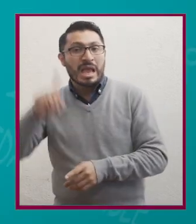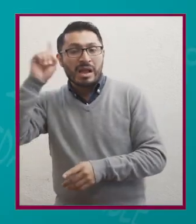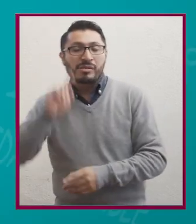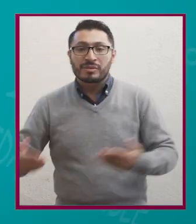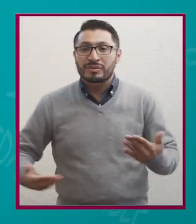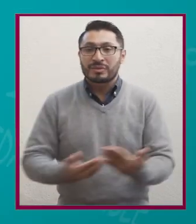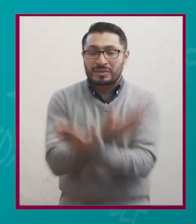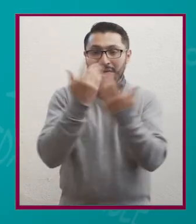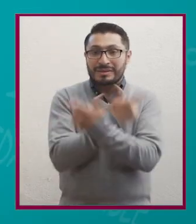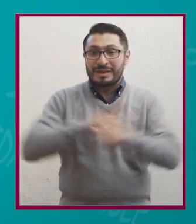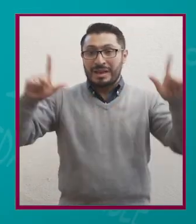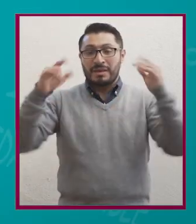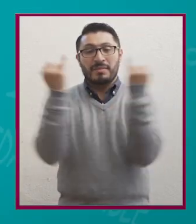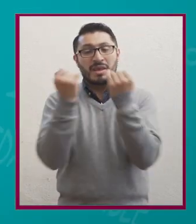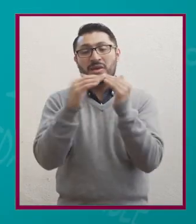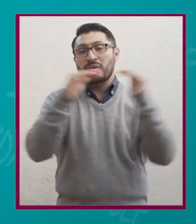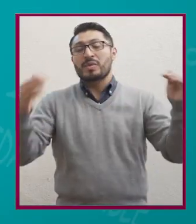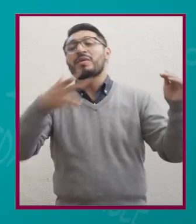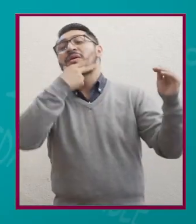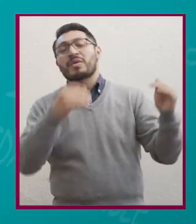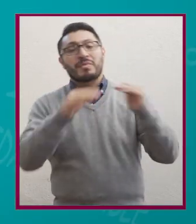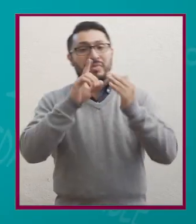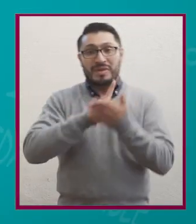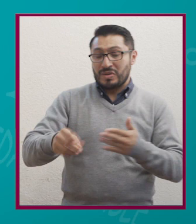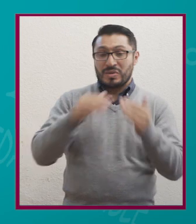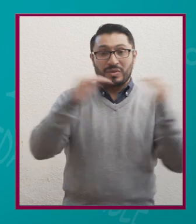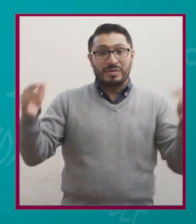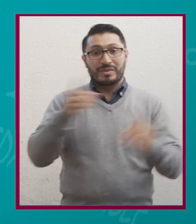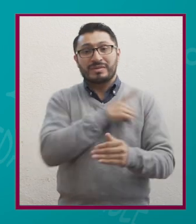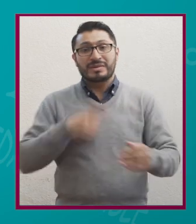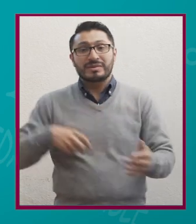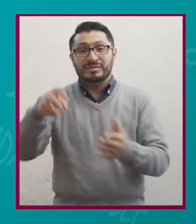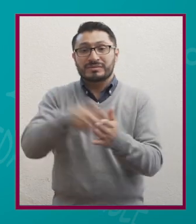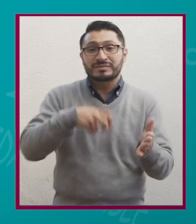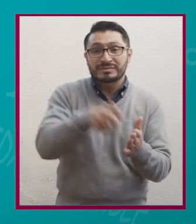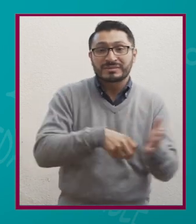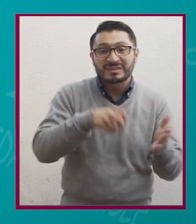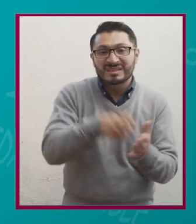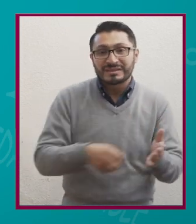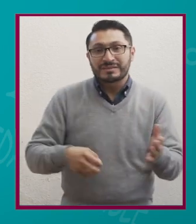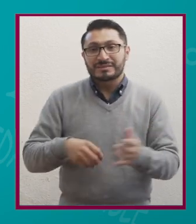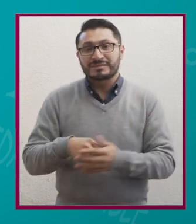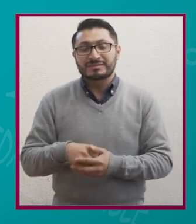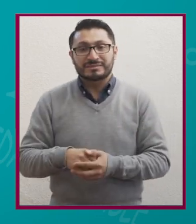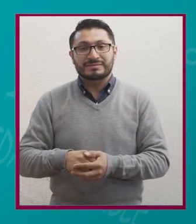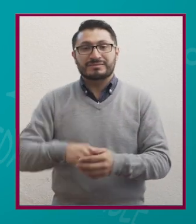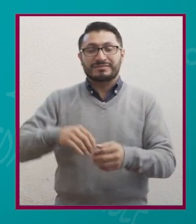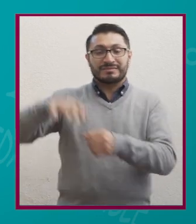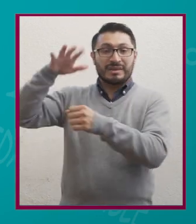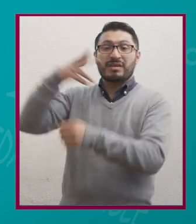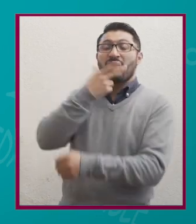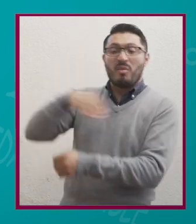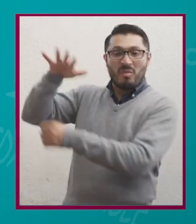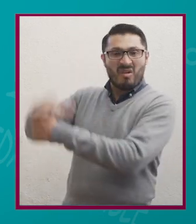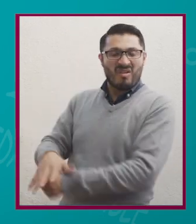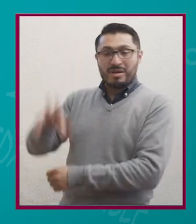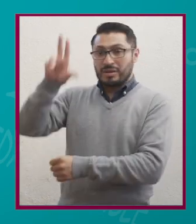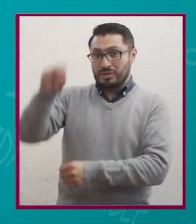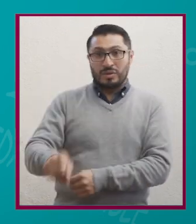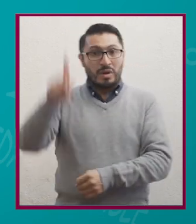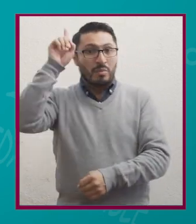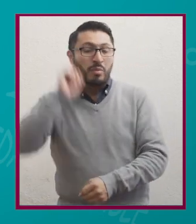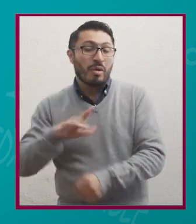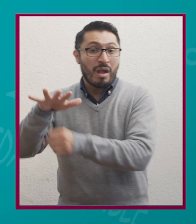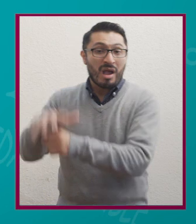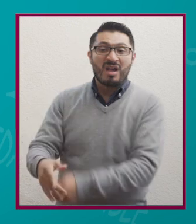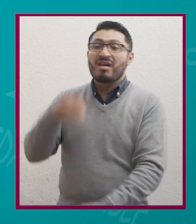libre y permanece igual al hombre en derechos. Se debe corregir la tiranía que el hombre impone a la mujer. Ninguna mujer se halla eximida de